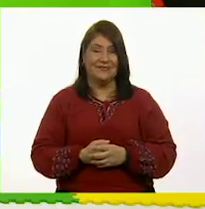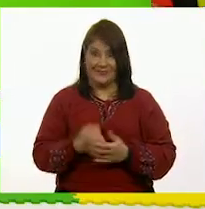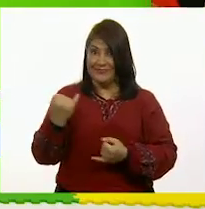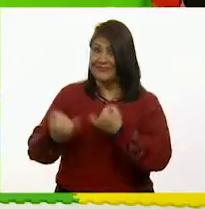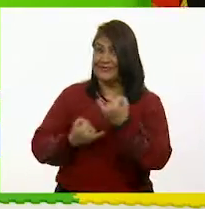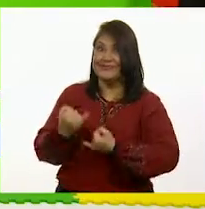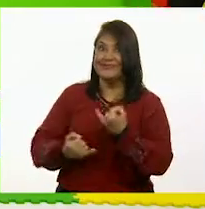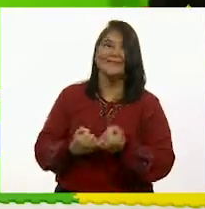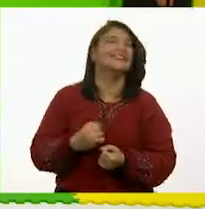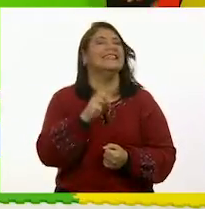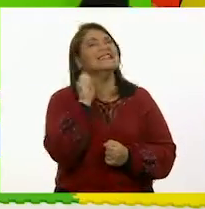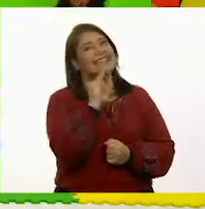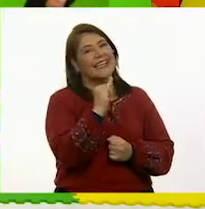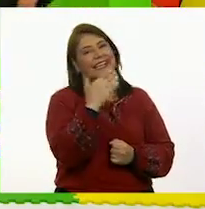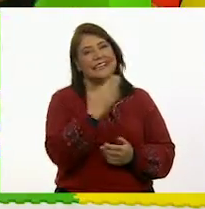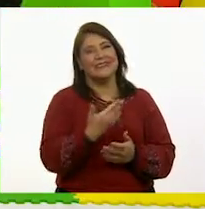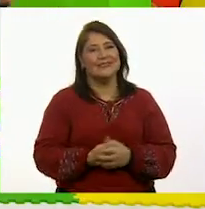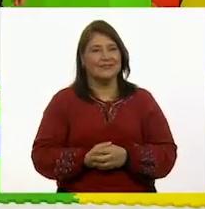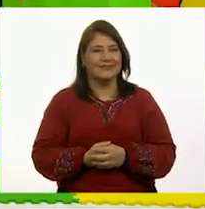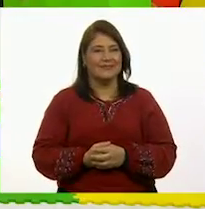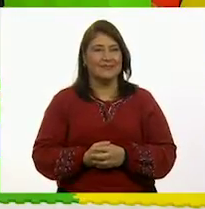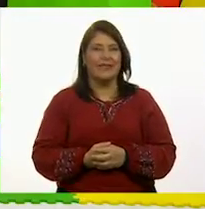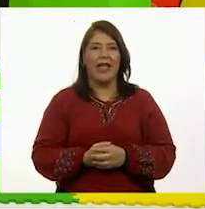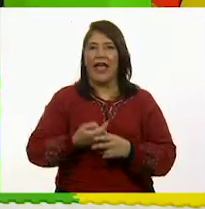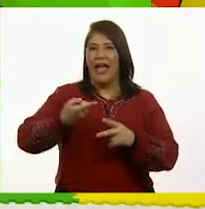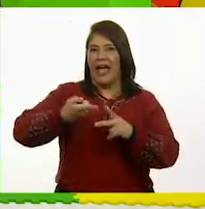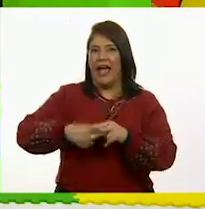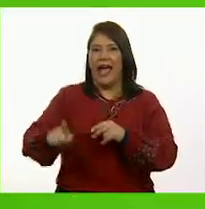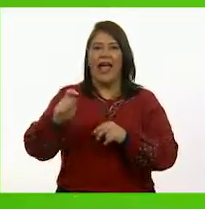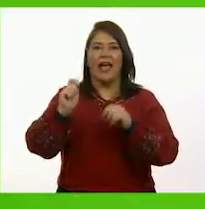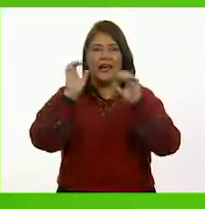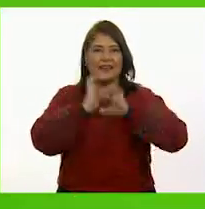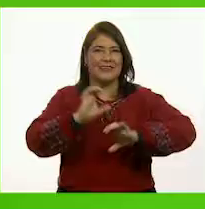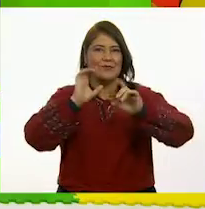¿Jugamos? Sí. Que suene la música.